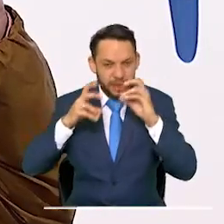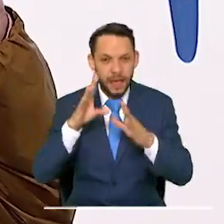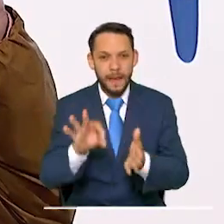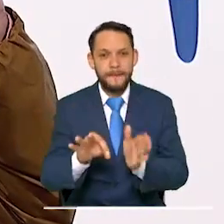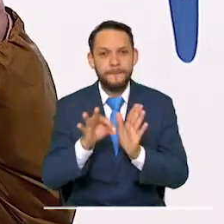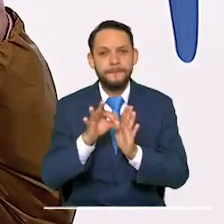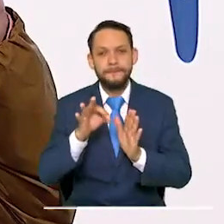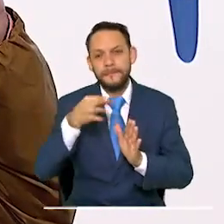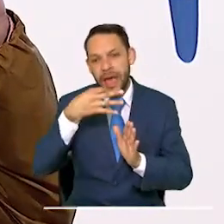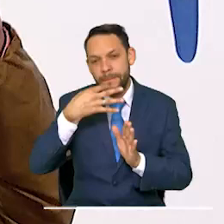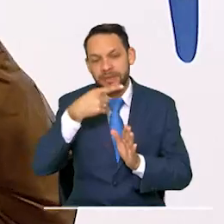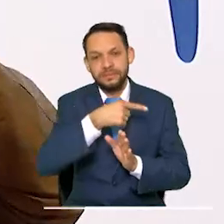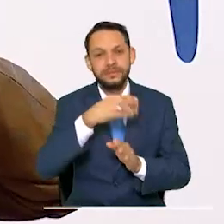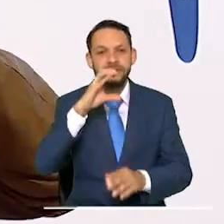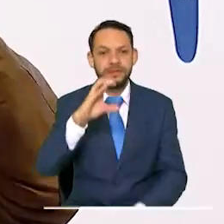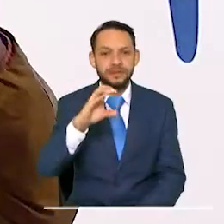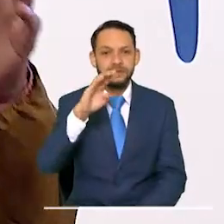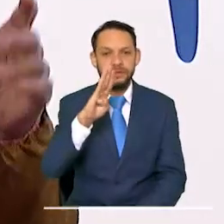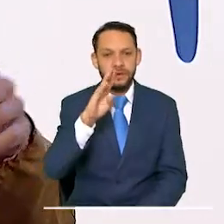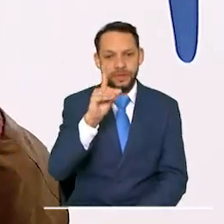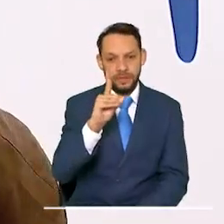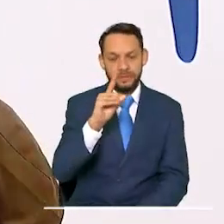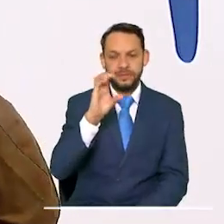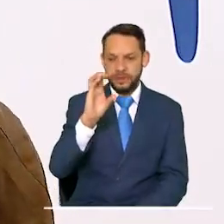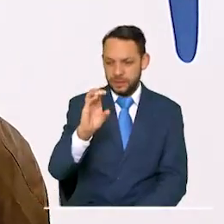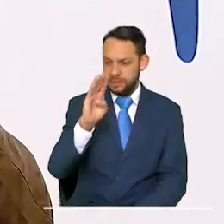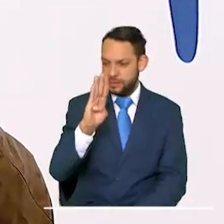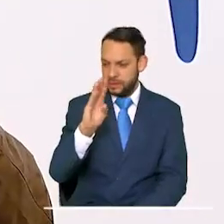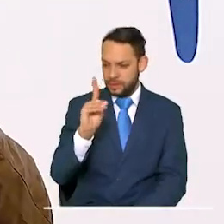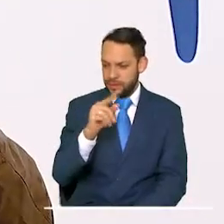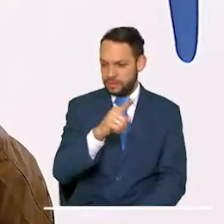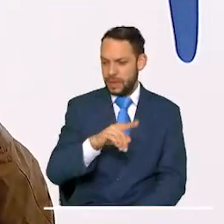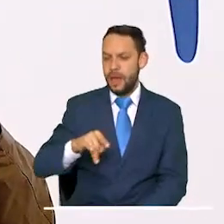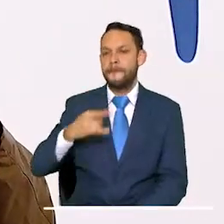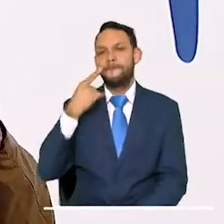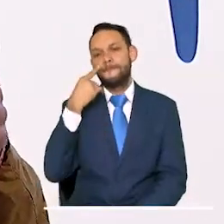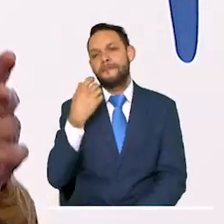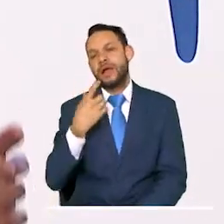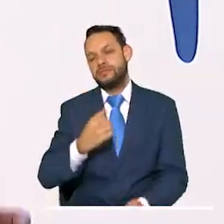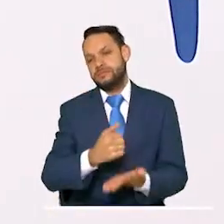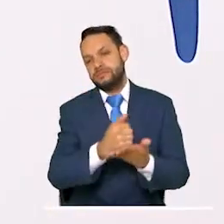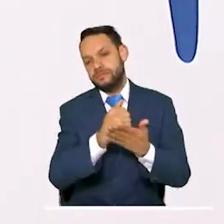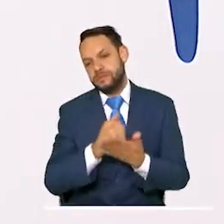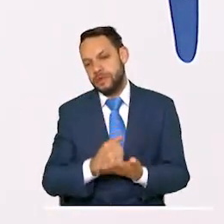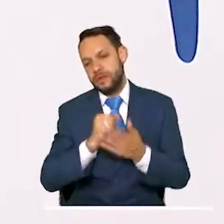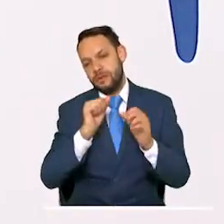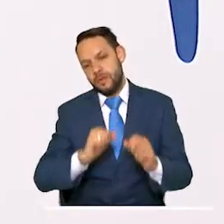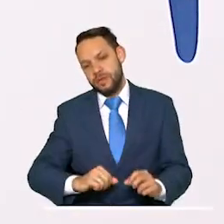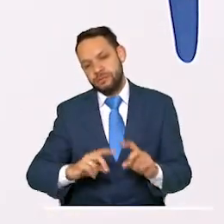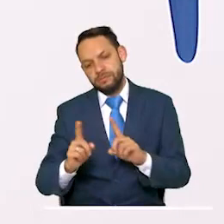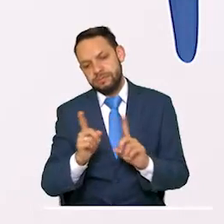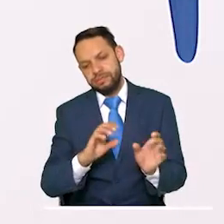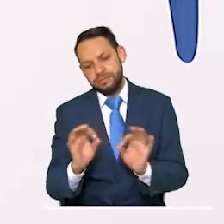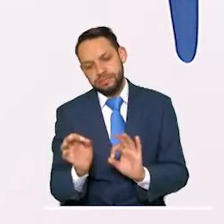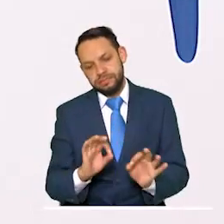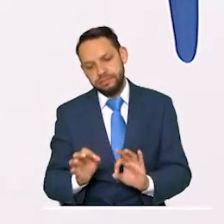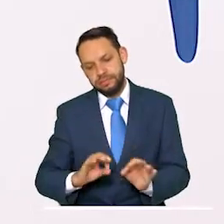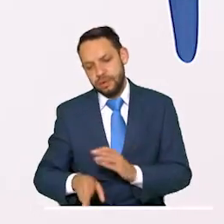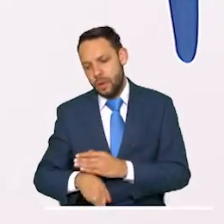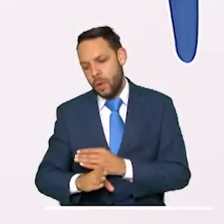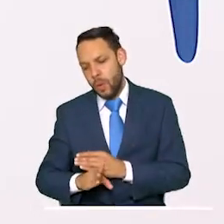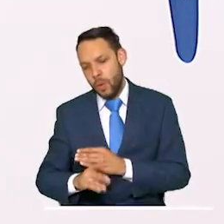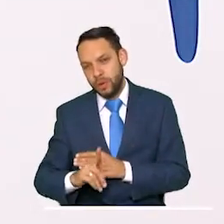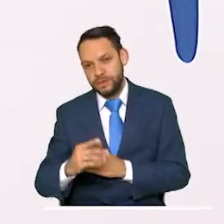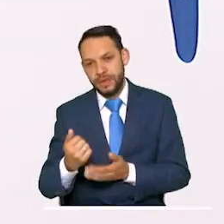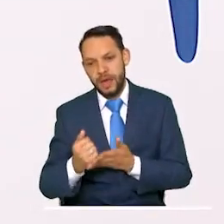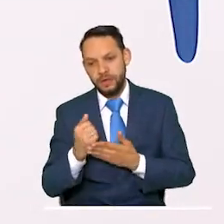el CBD, que se mezclan con unos alcoholes, se calculan unas dosis y, por ejemplo, nosotros venimos utilizándolo en